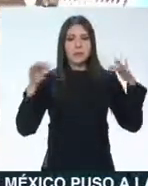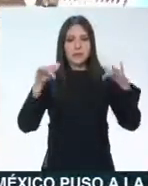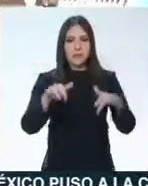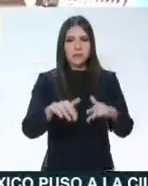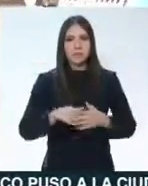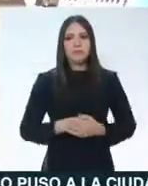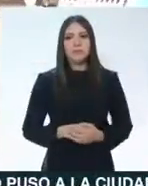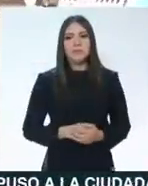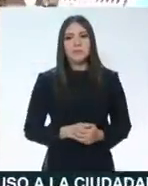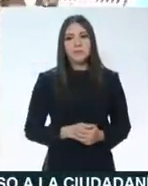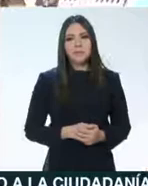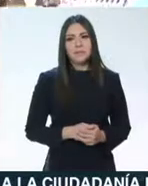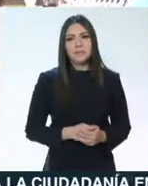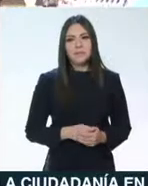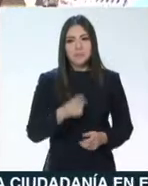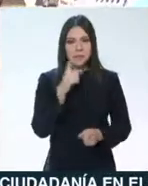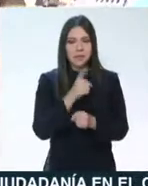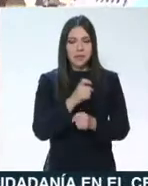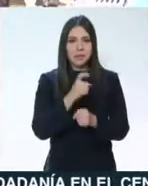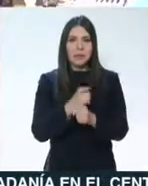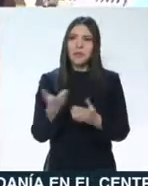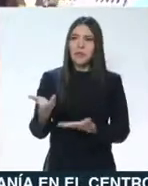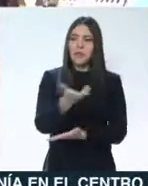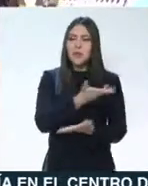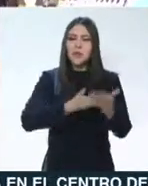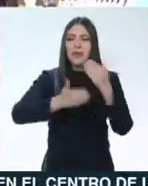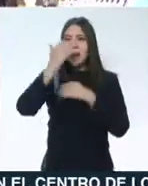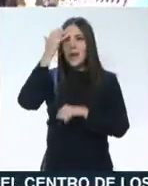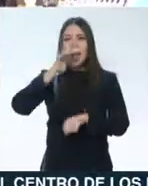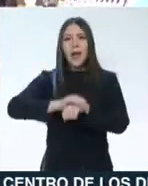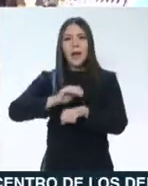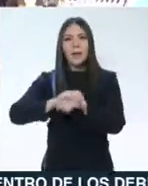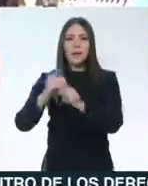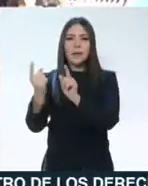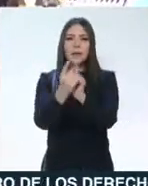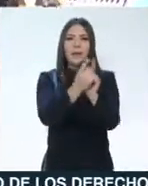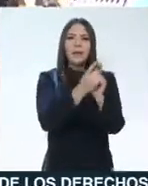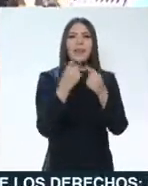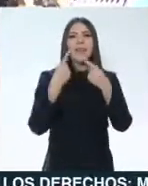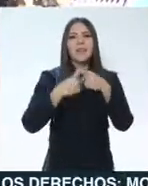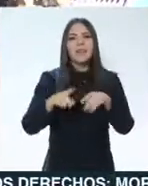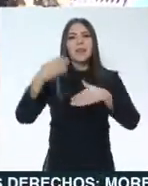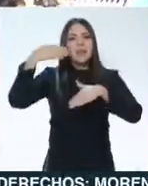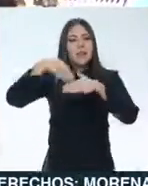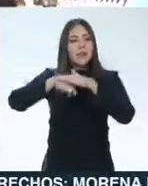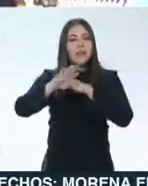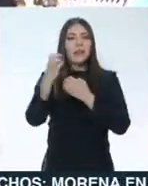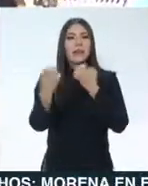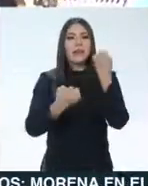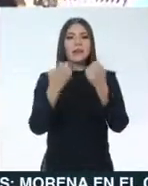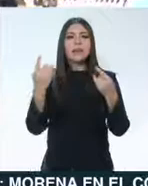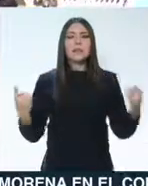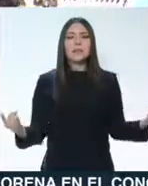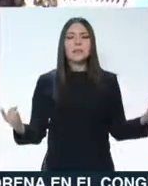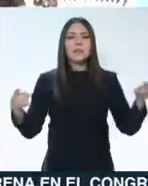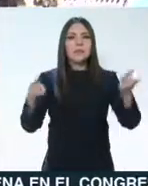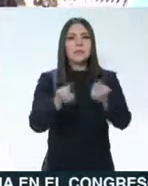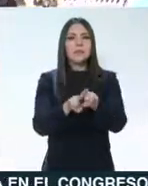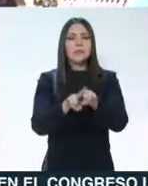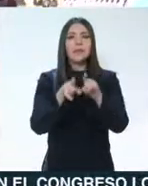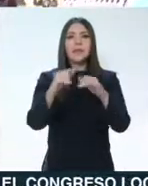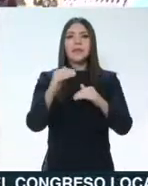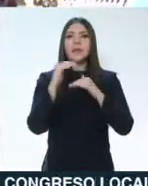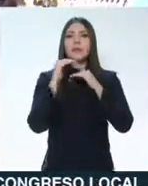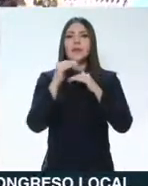por la convivencia con los amigos. Es muy diferente en un gimnasio cerrado que te